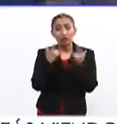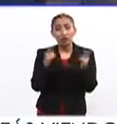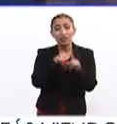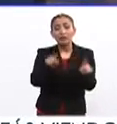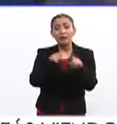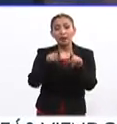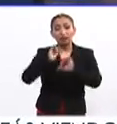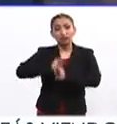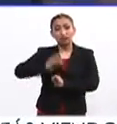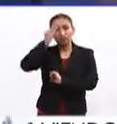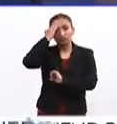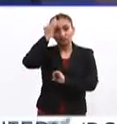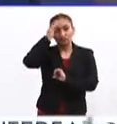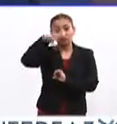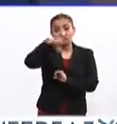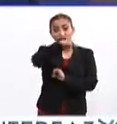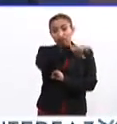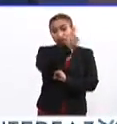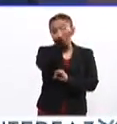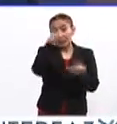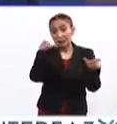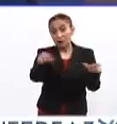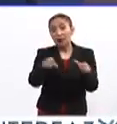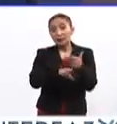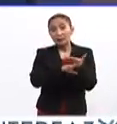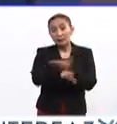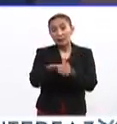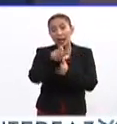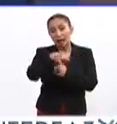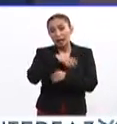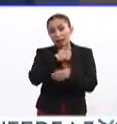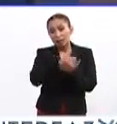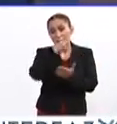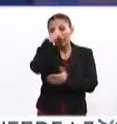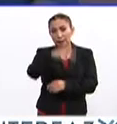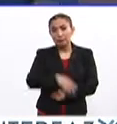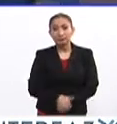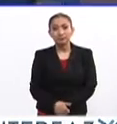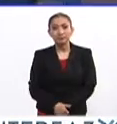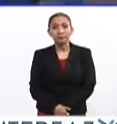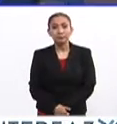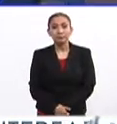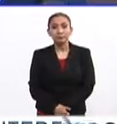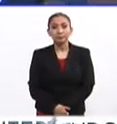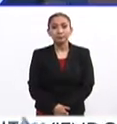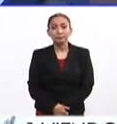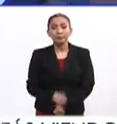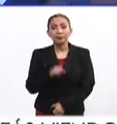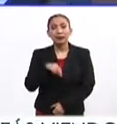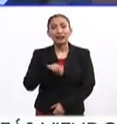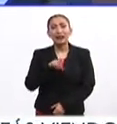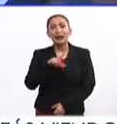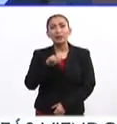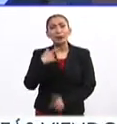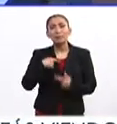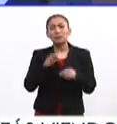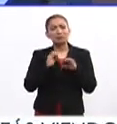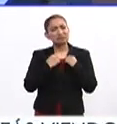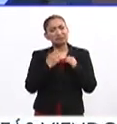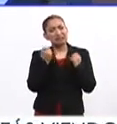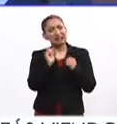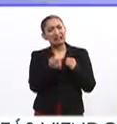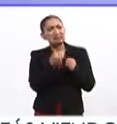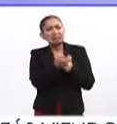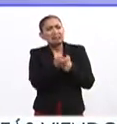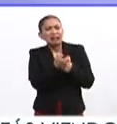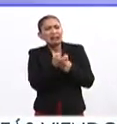las diferentes autoridades que en materia de seguridad y prevención existen en la Ciudad de México. Correcto. Nelly, para las personas que no entienden bien de qué